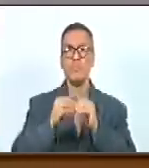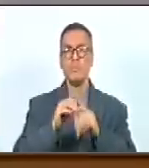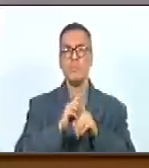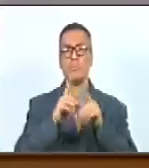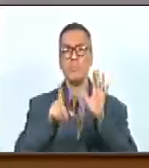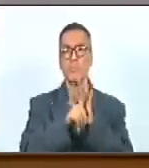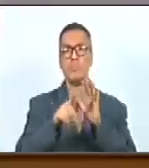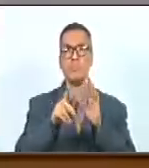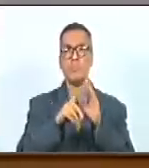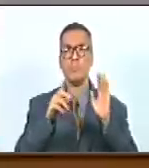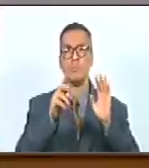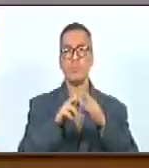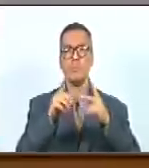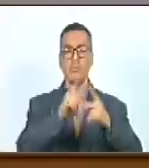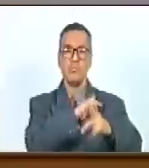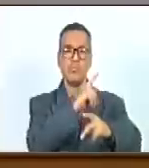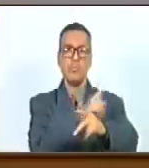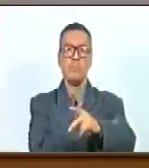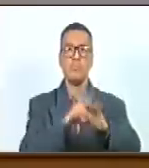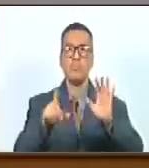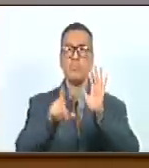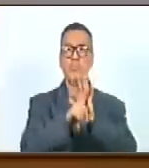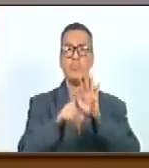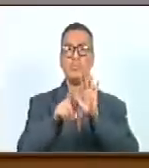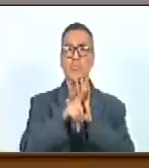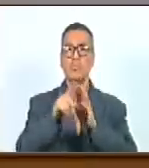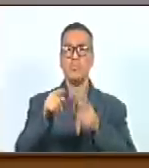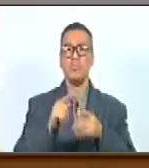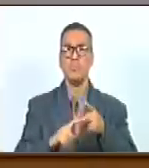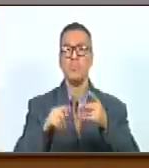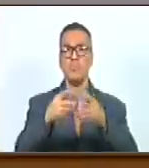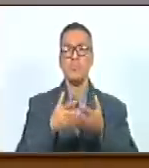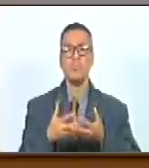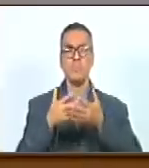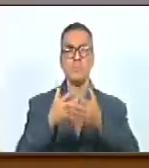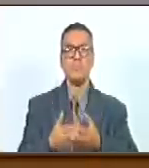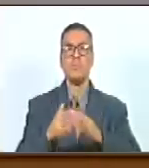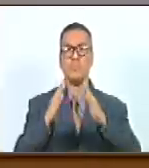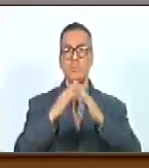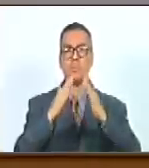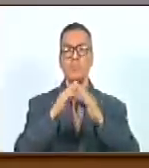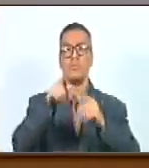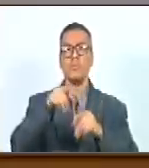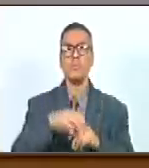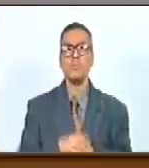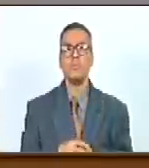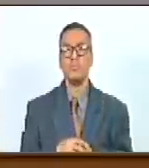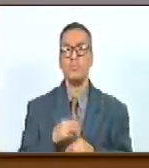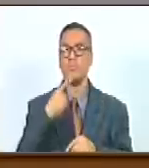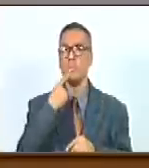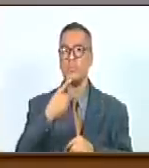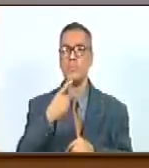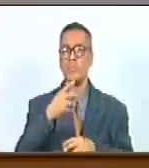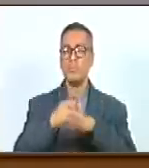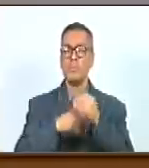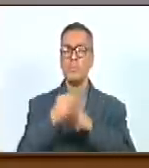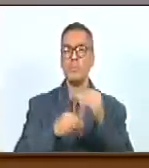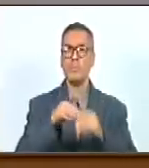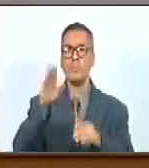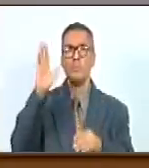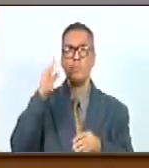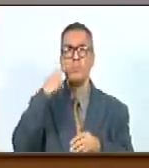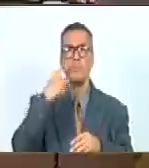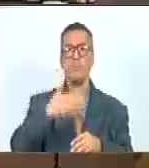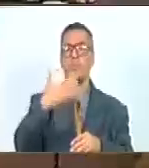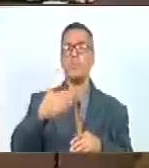parcial del decreto con rango, valor y fuerza de ley del régimen prestacional de vivienda y hábitat, sírvanse manifestarlo con la señal de